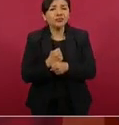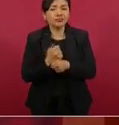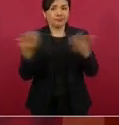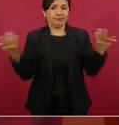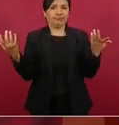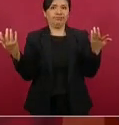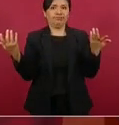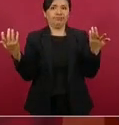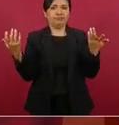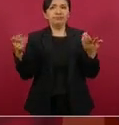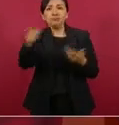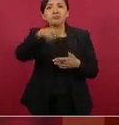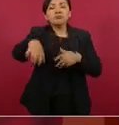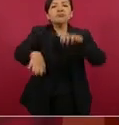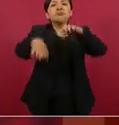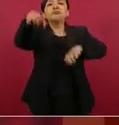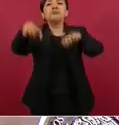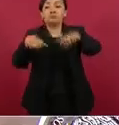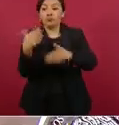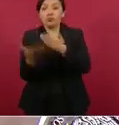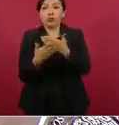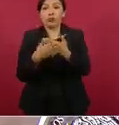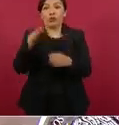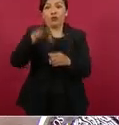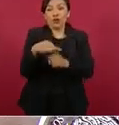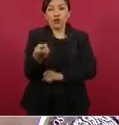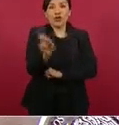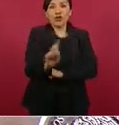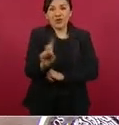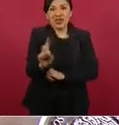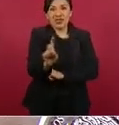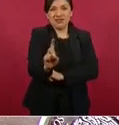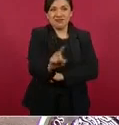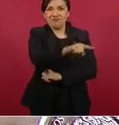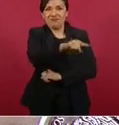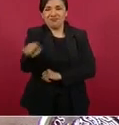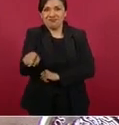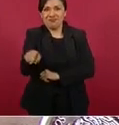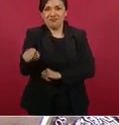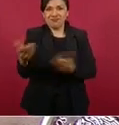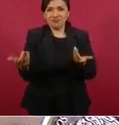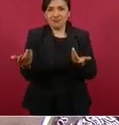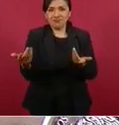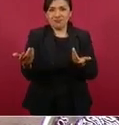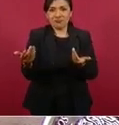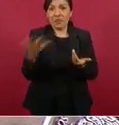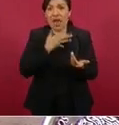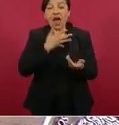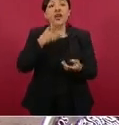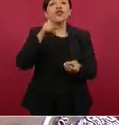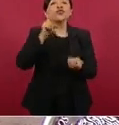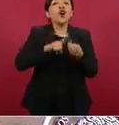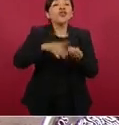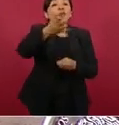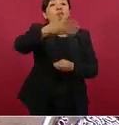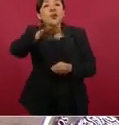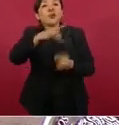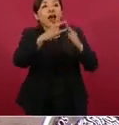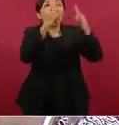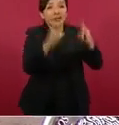el que tiene, que va a votar ahora el domingo, si es que encuentra su casilla,